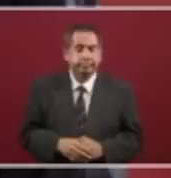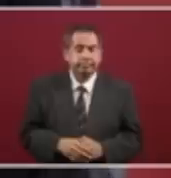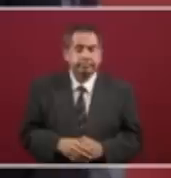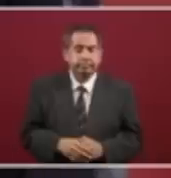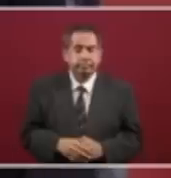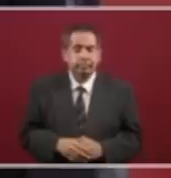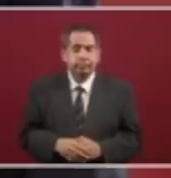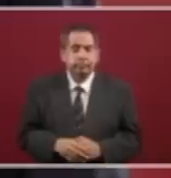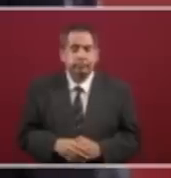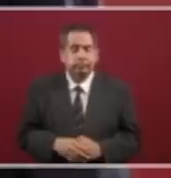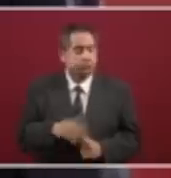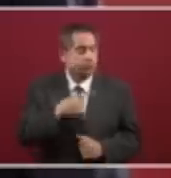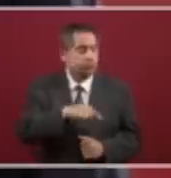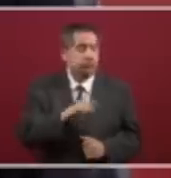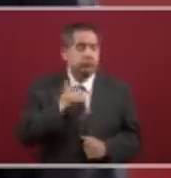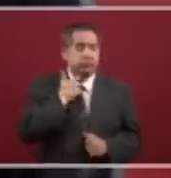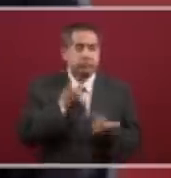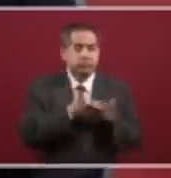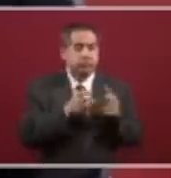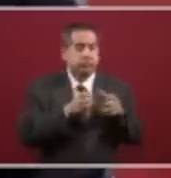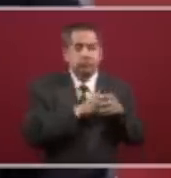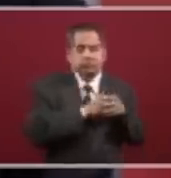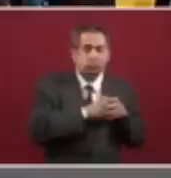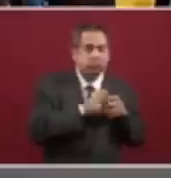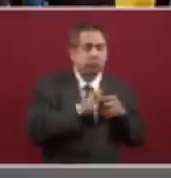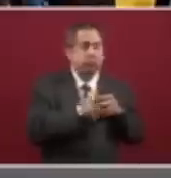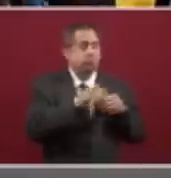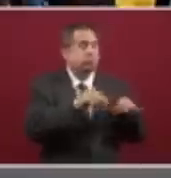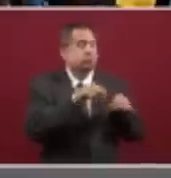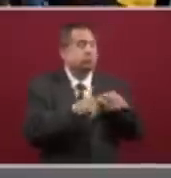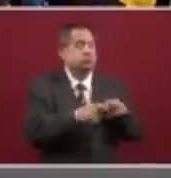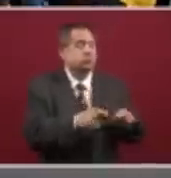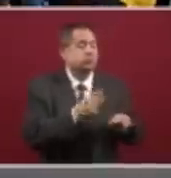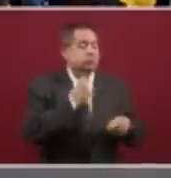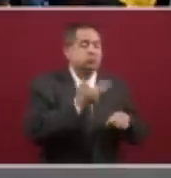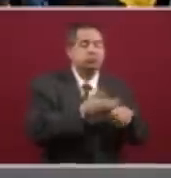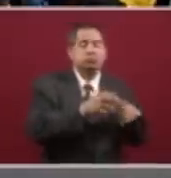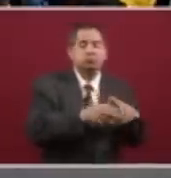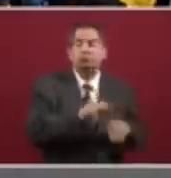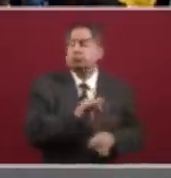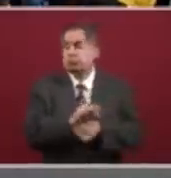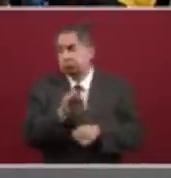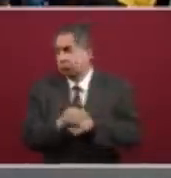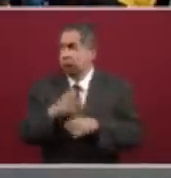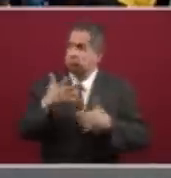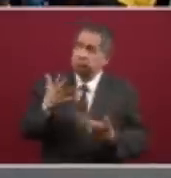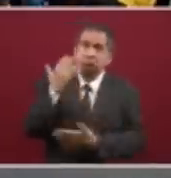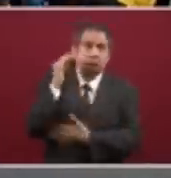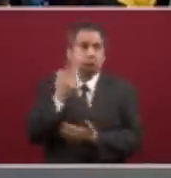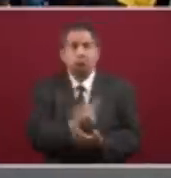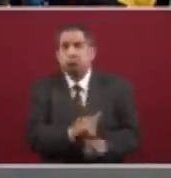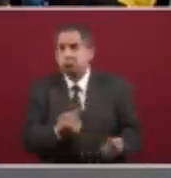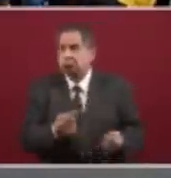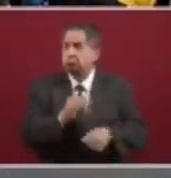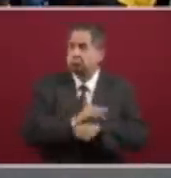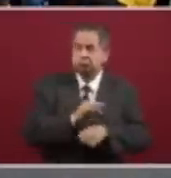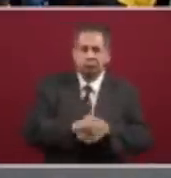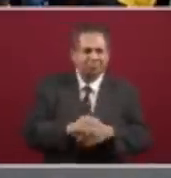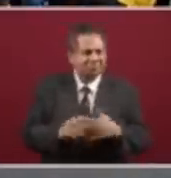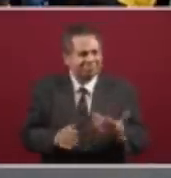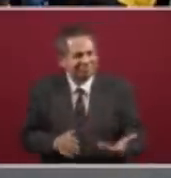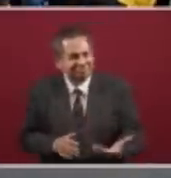los conservadores sus voceros defendiendo pero de las estancias